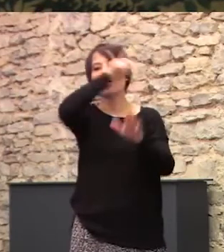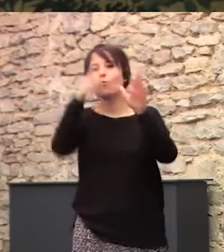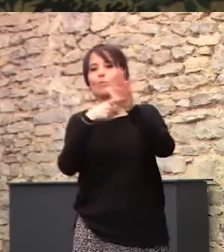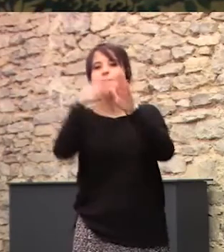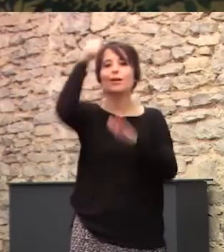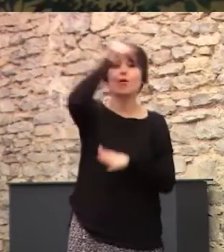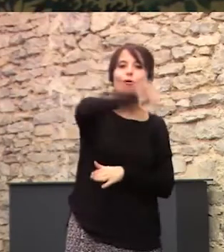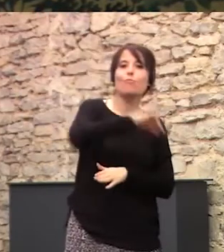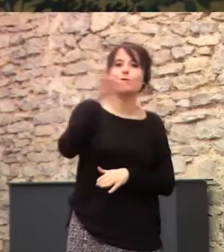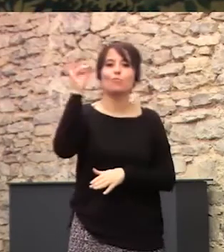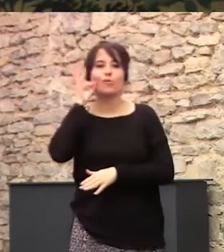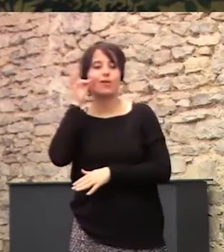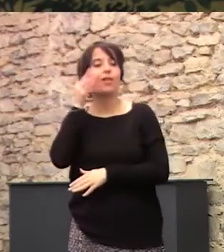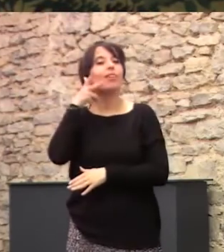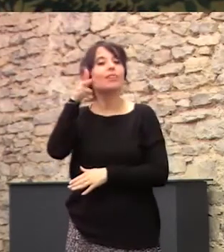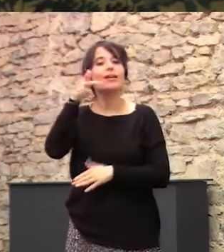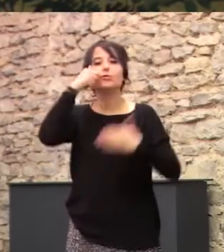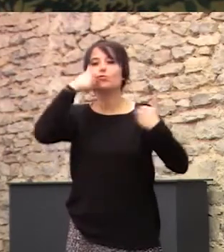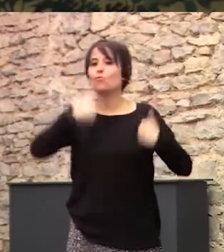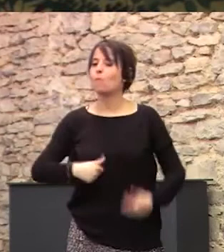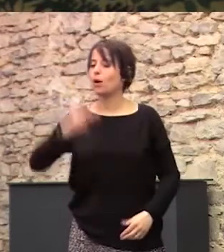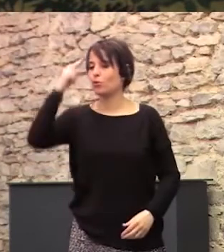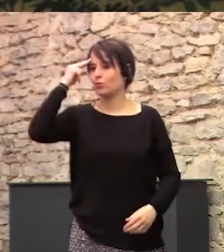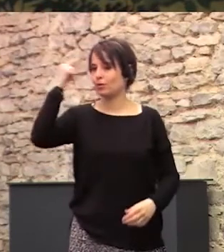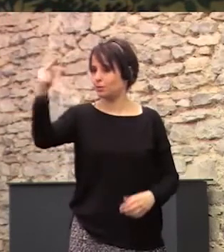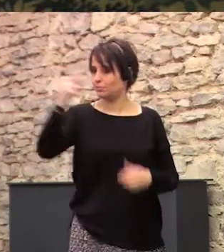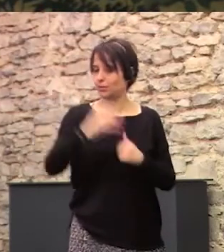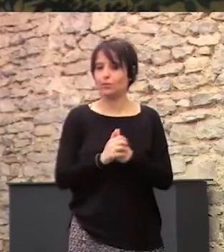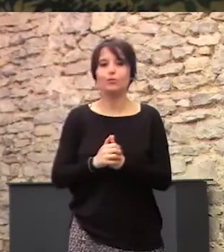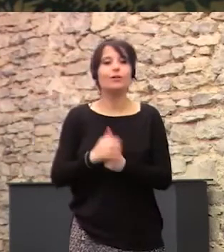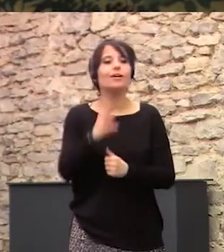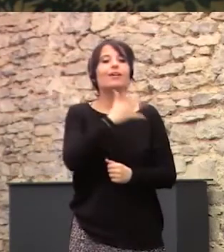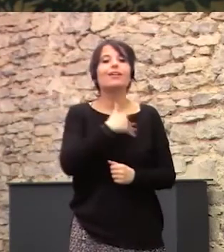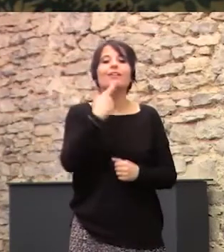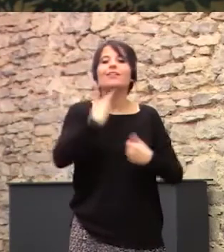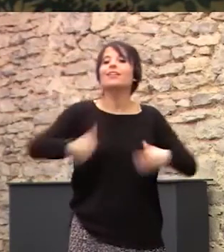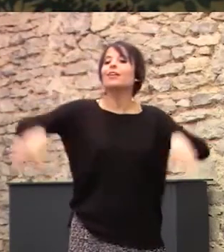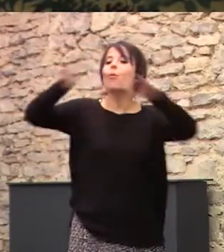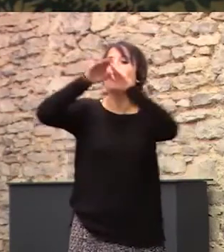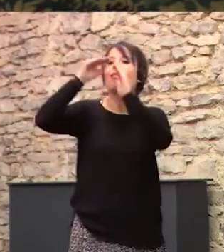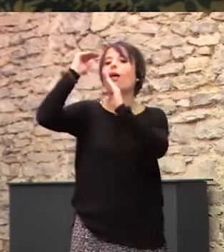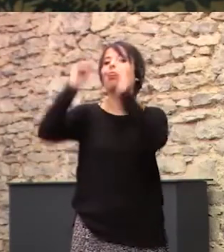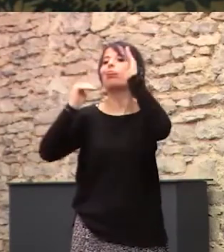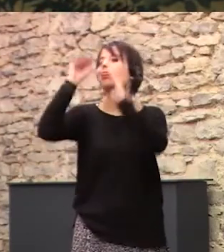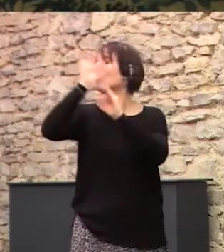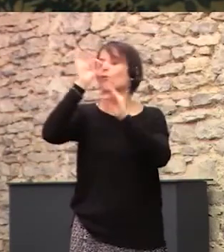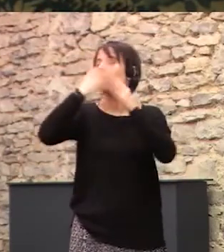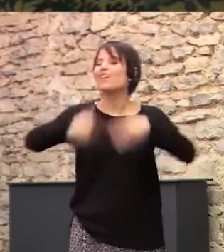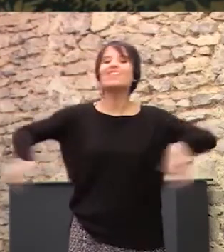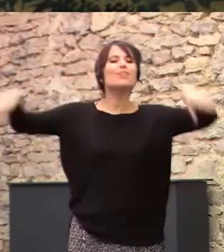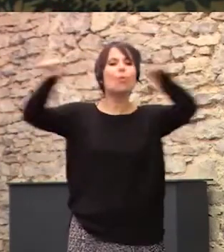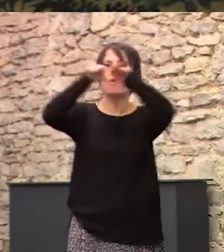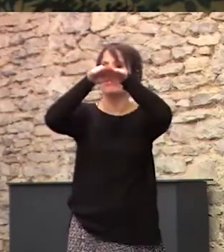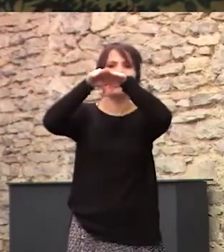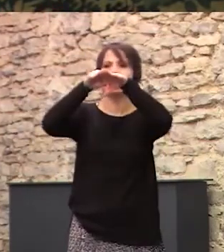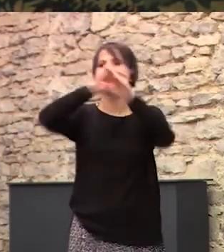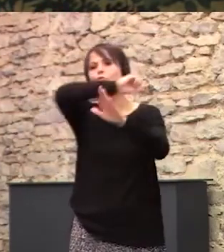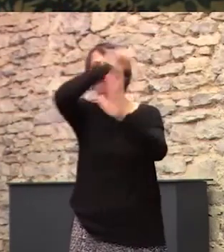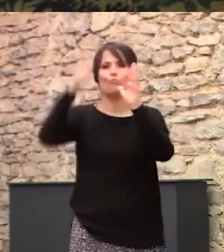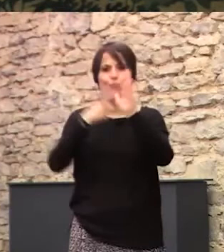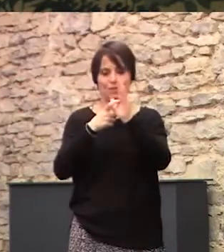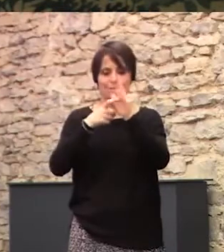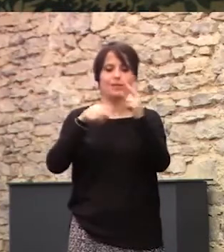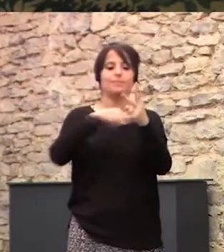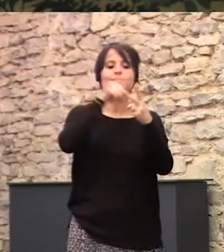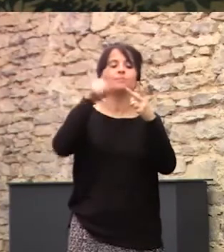hombres y respeto de los derechos humanos, es decir, no es una igualdad relativa, sino que es total a todos los niveles. Lucha contra